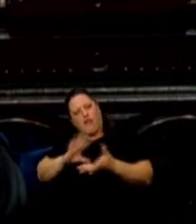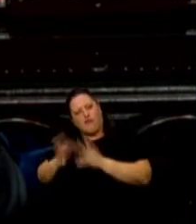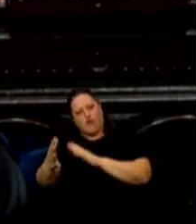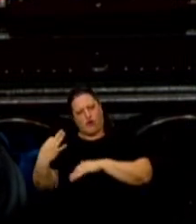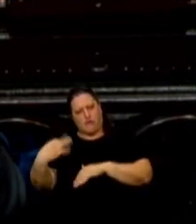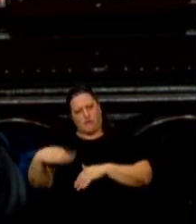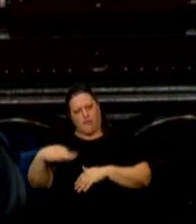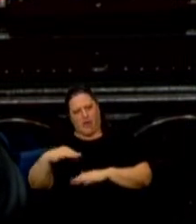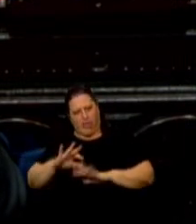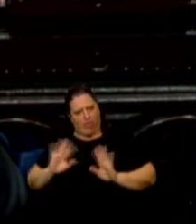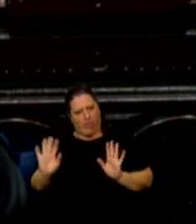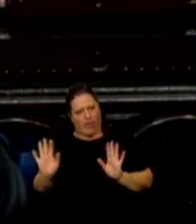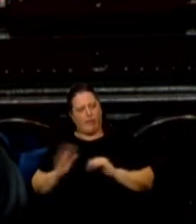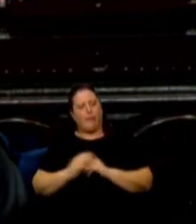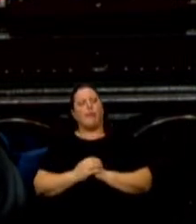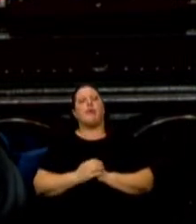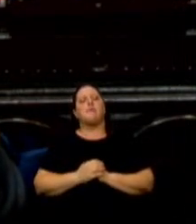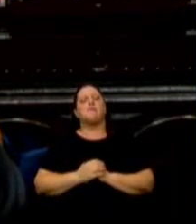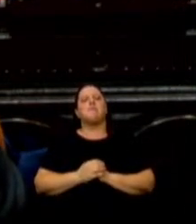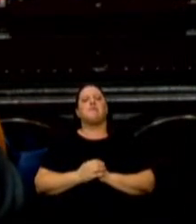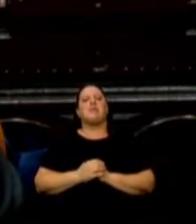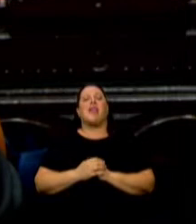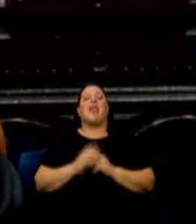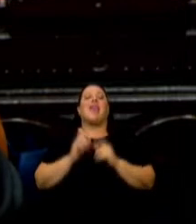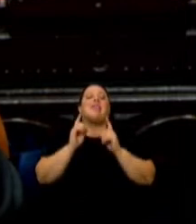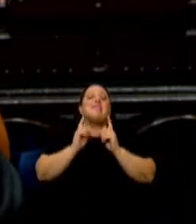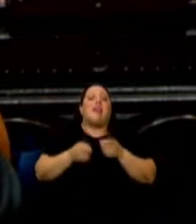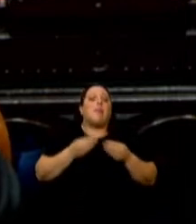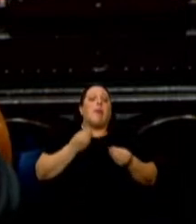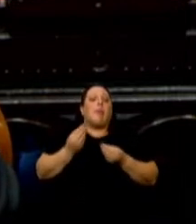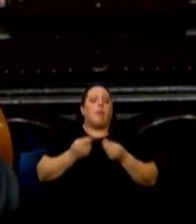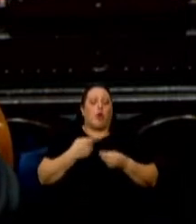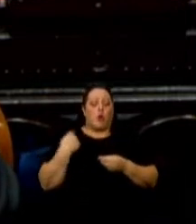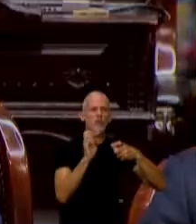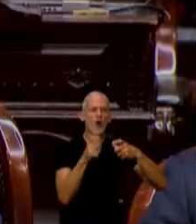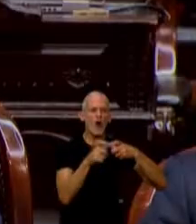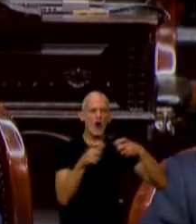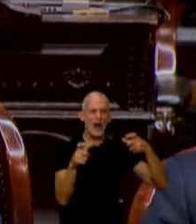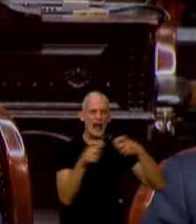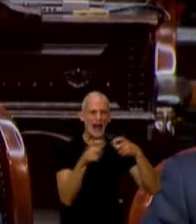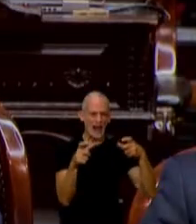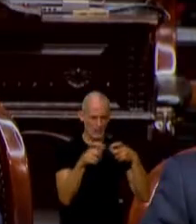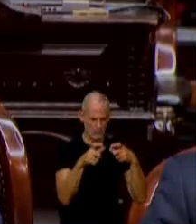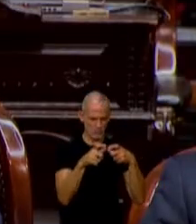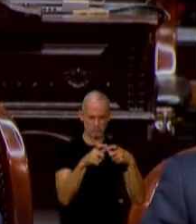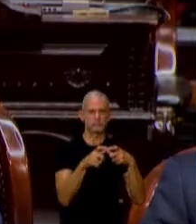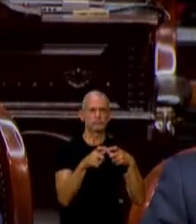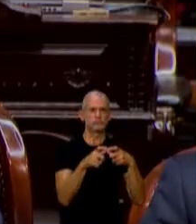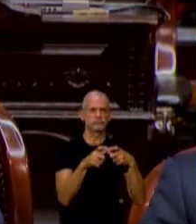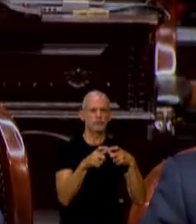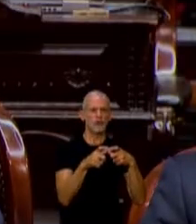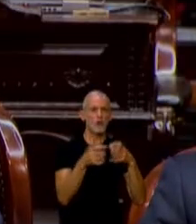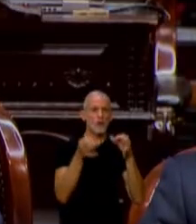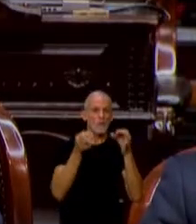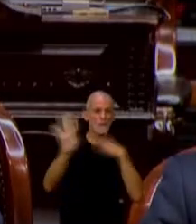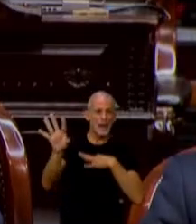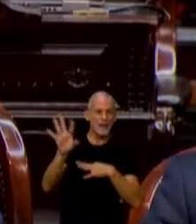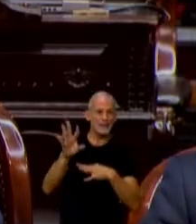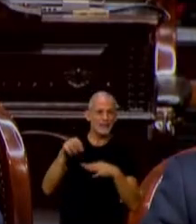momento yo le consulté a algunas legisladoras de la Comisión de Mujeres y Géneros y